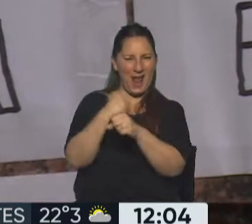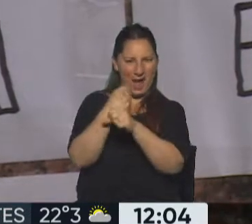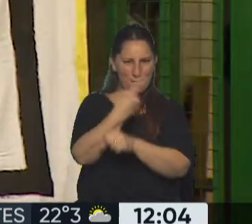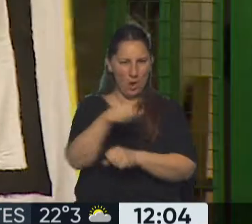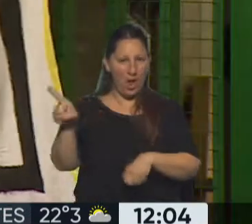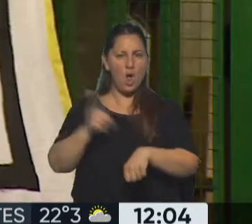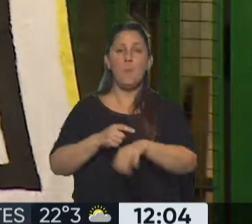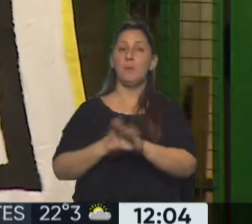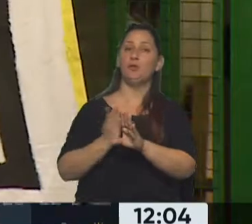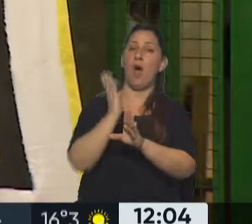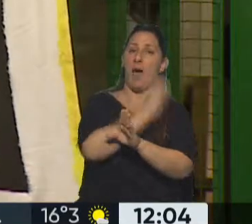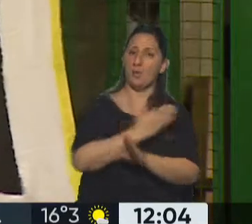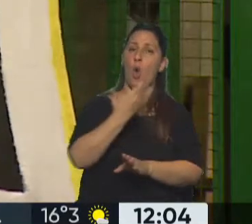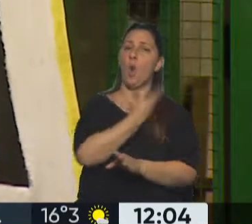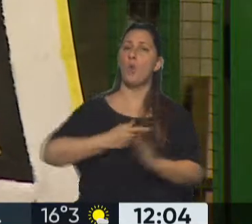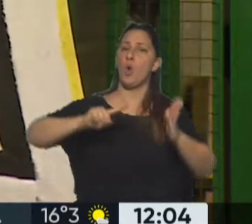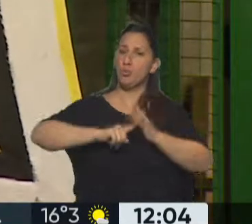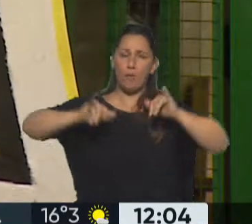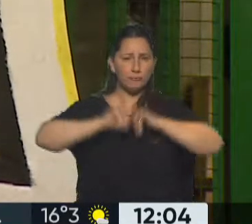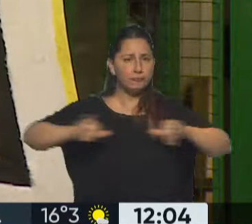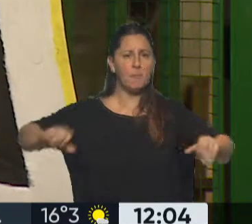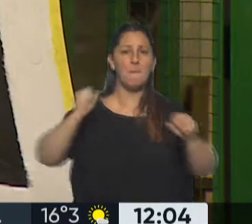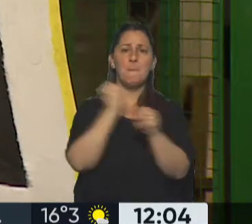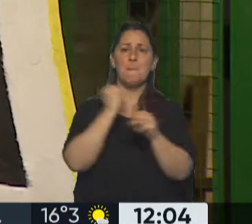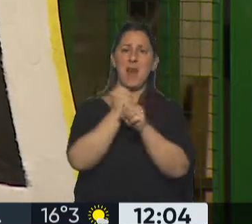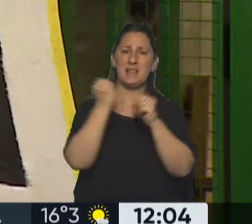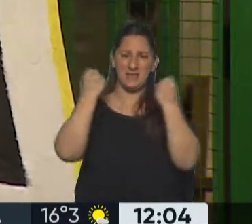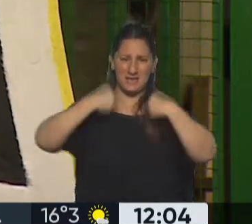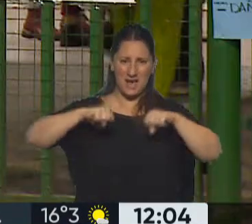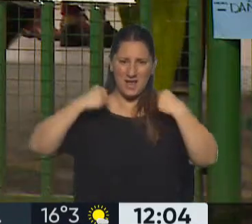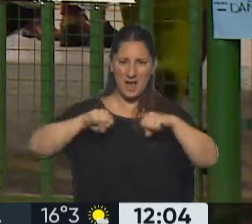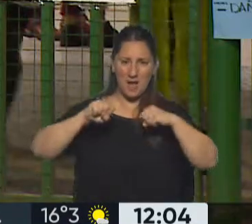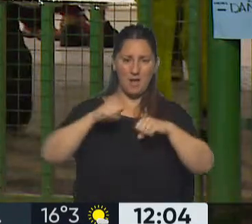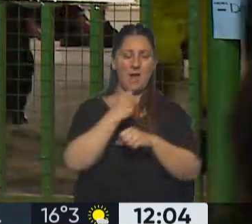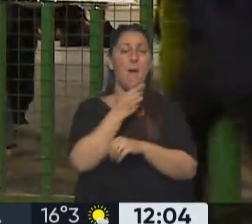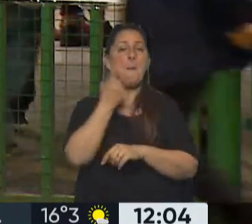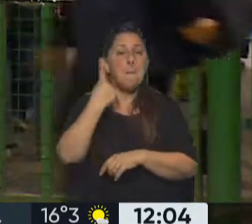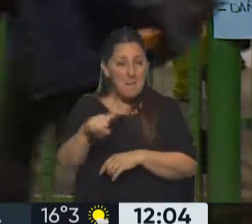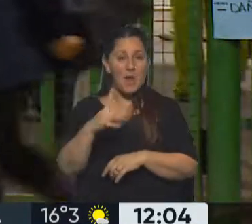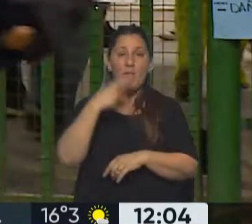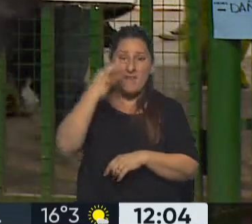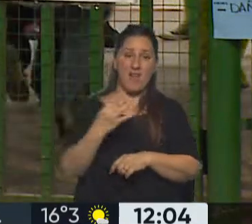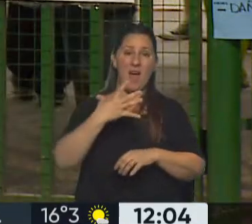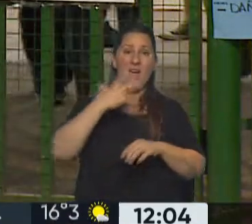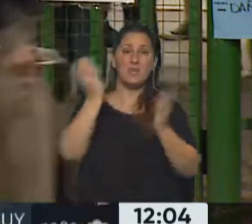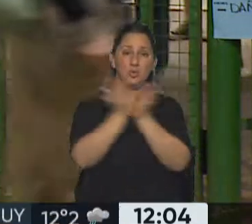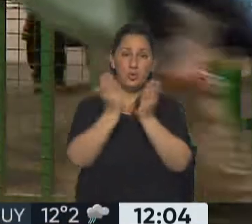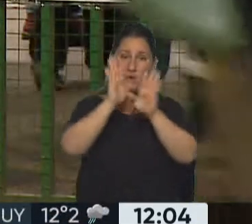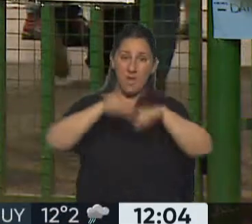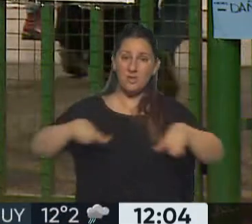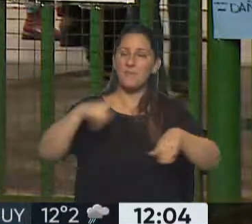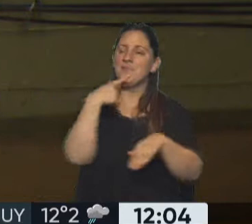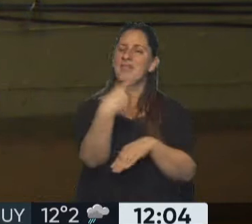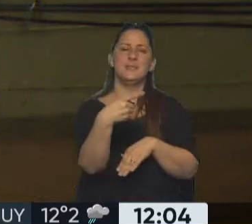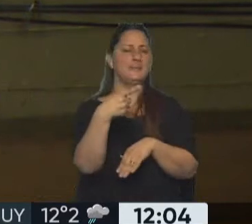fue motorizado por el gobierno de la ciudad de Buenos Aires, que defendía estas prácticas laborales, pero lo cierto es que los alumnos están señalando que